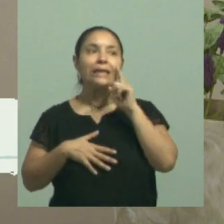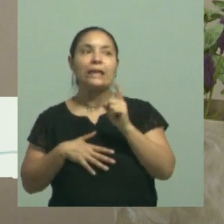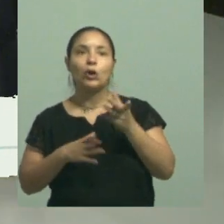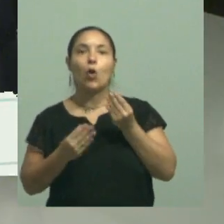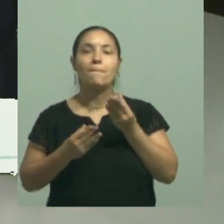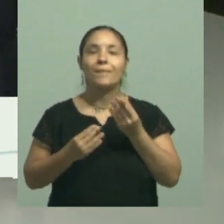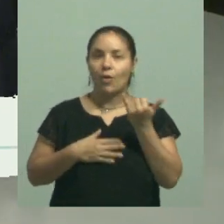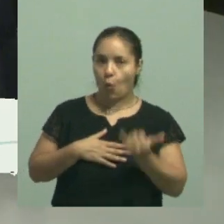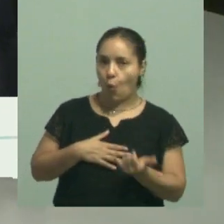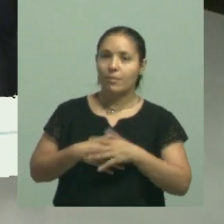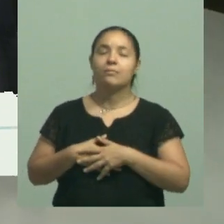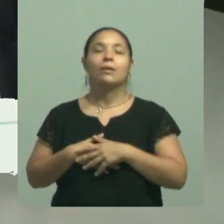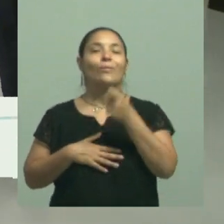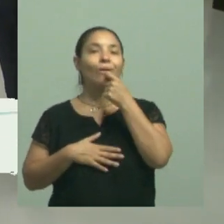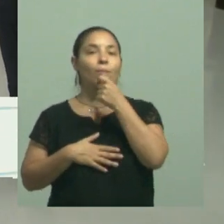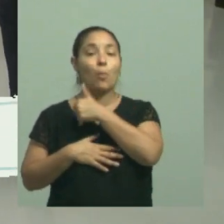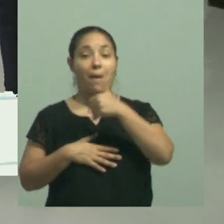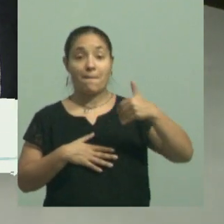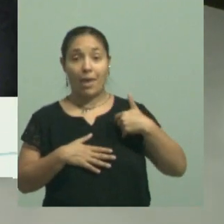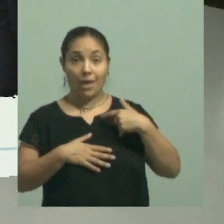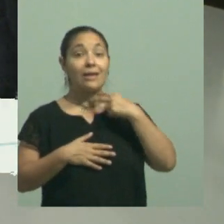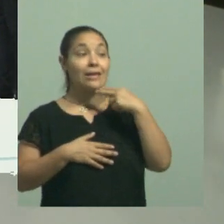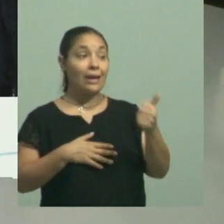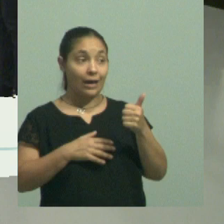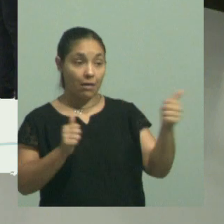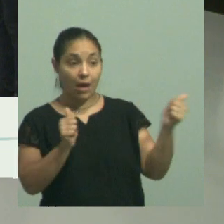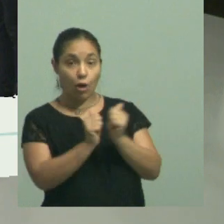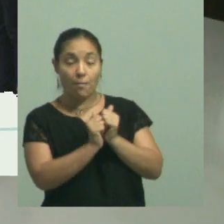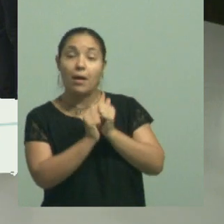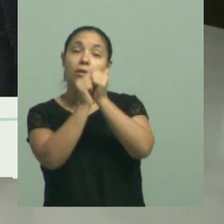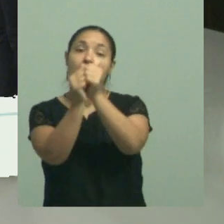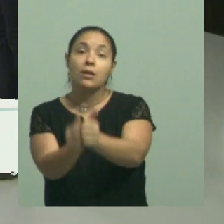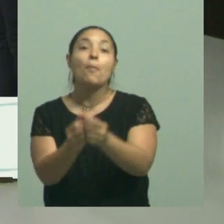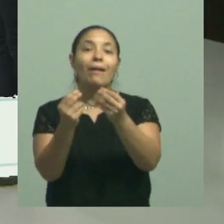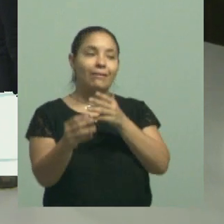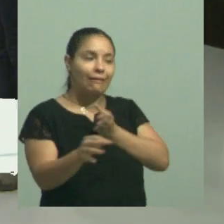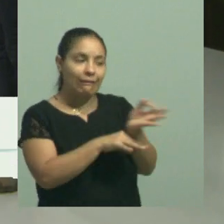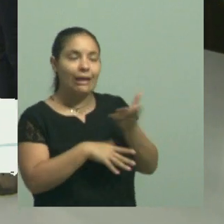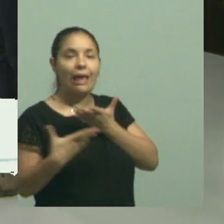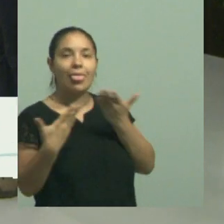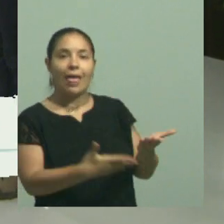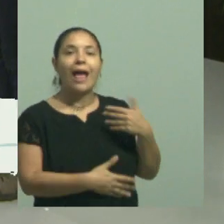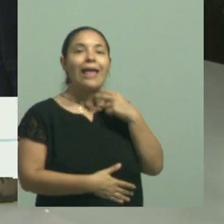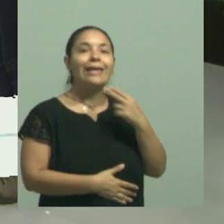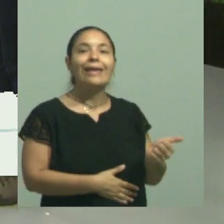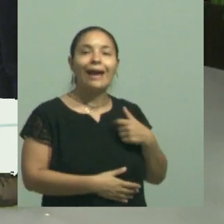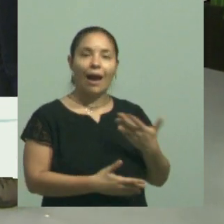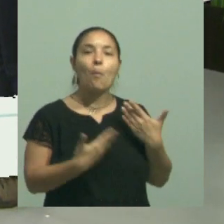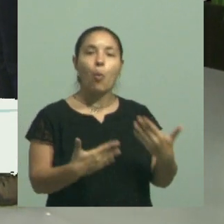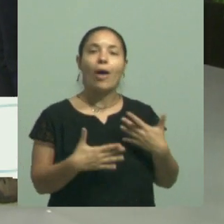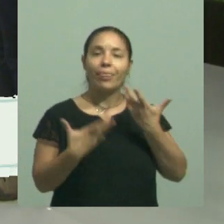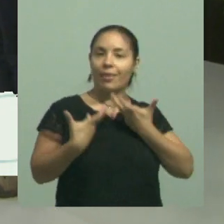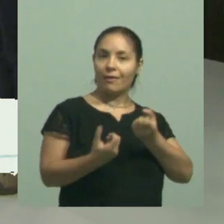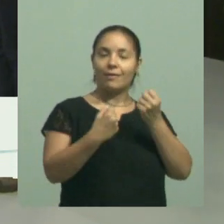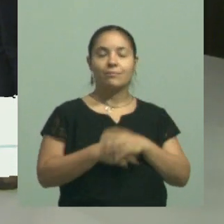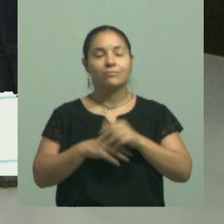mamás asistieron al taller con sus hijas para que sus hijas tengan herramientas y poder defenderse. Una cuestión preventiva. Totalmente preventiva. Muy bien.